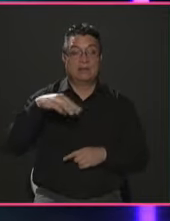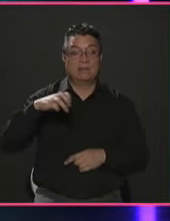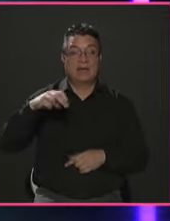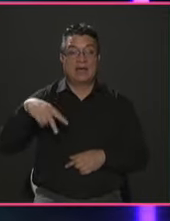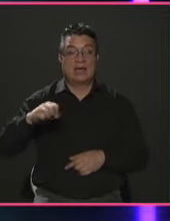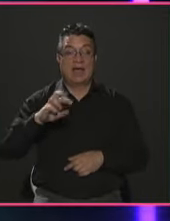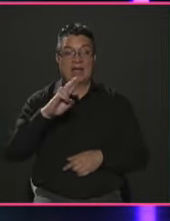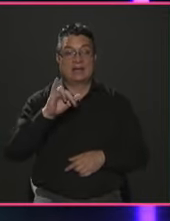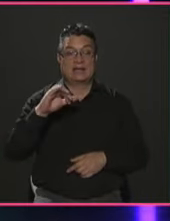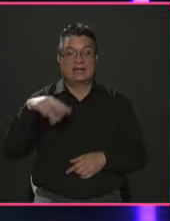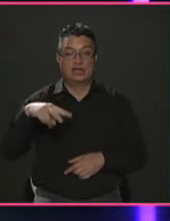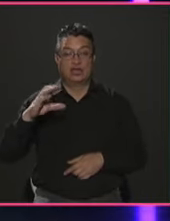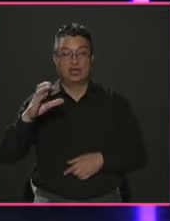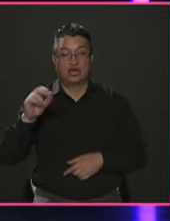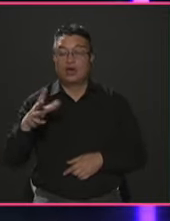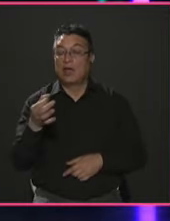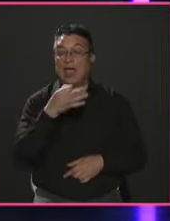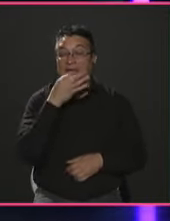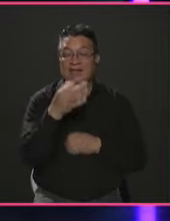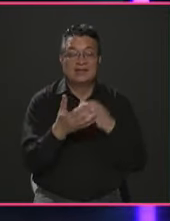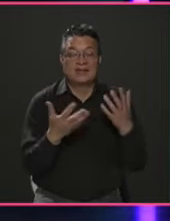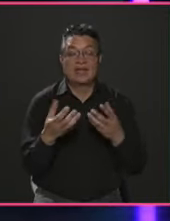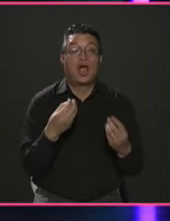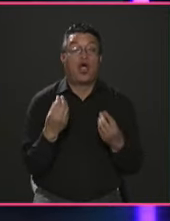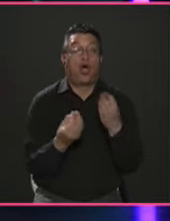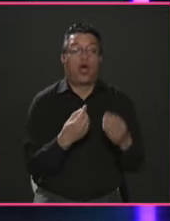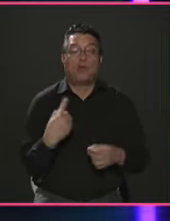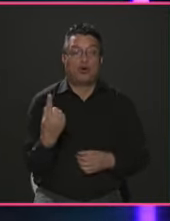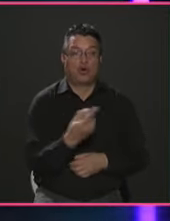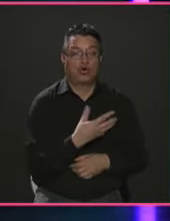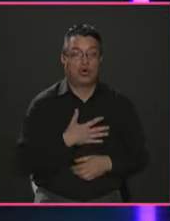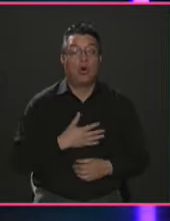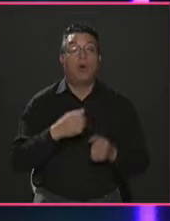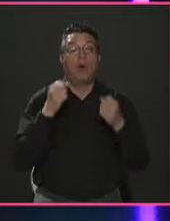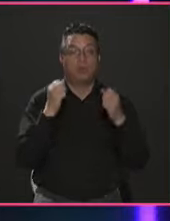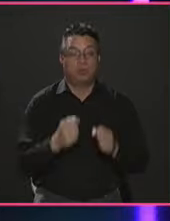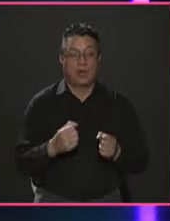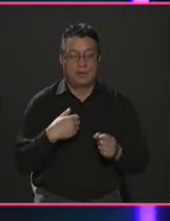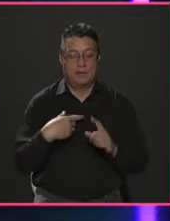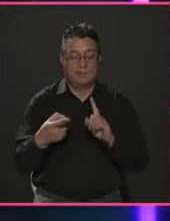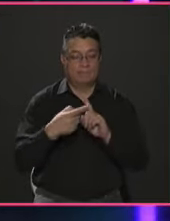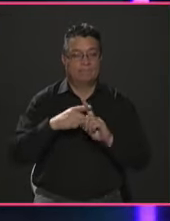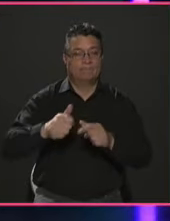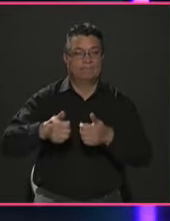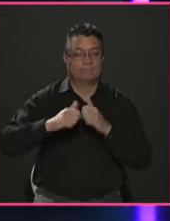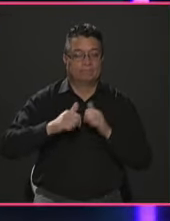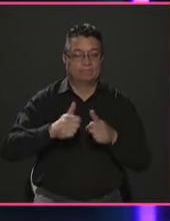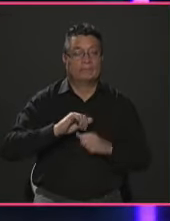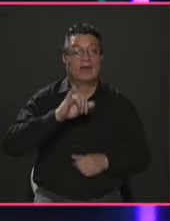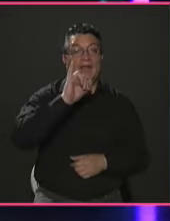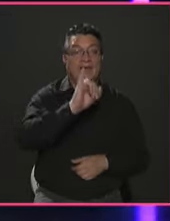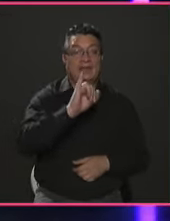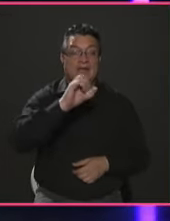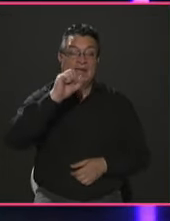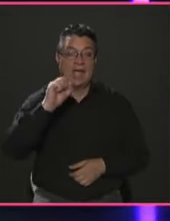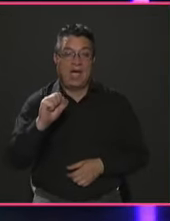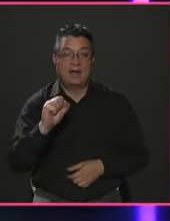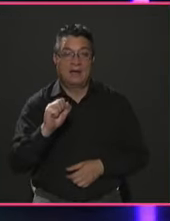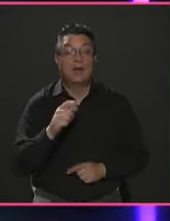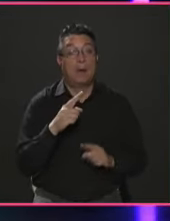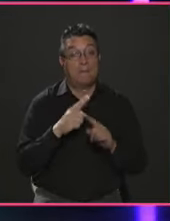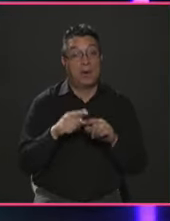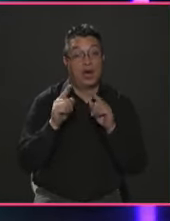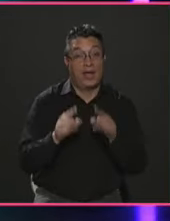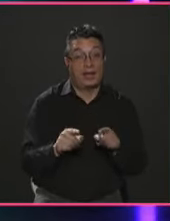decía relación fundamentalmente en cómo somos capaces de enfrentar los desafíos de la Inteligencia artificial y es por